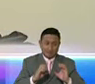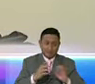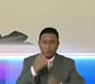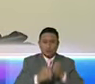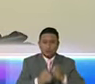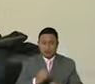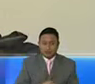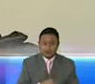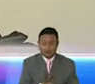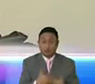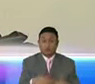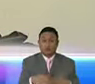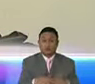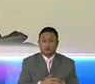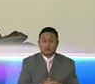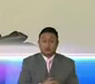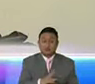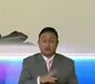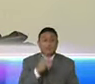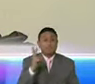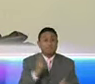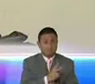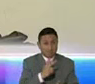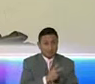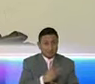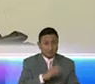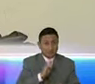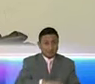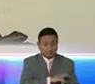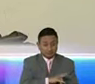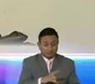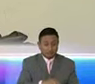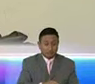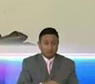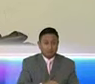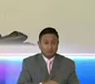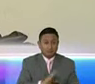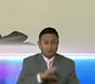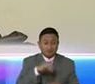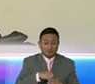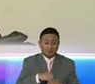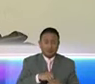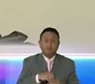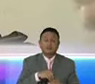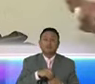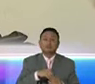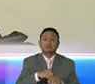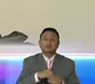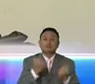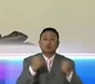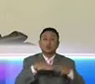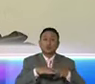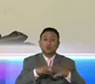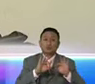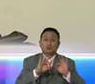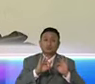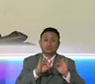la libertad de expresión, insisto, o sea, va a fomentar la autocensura dentro de lo que son las redes sociales e